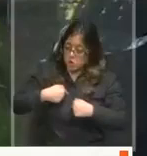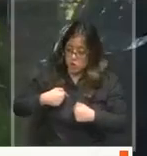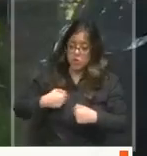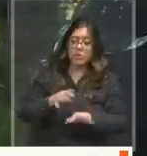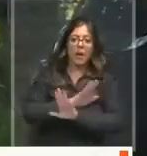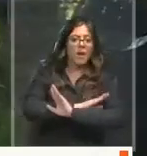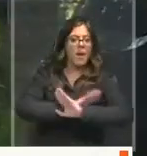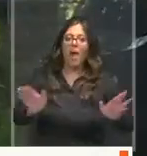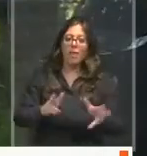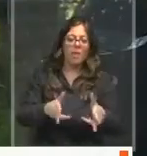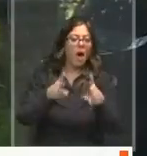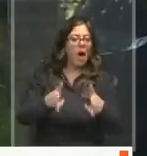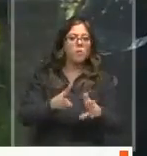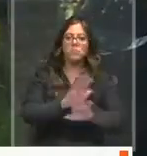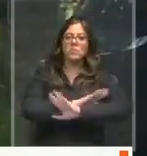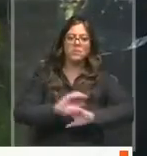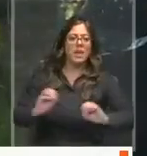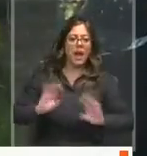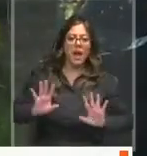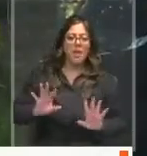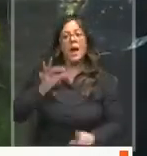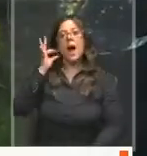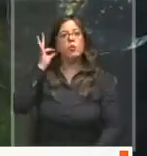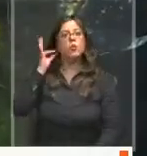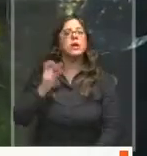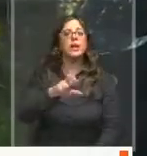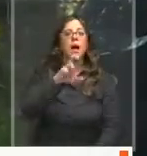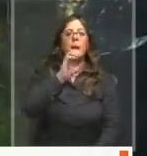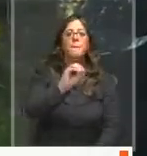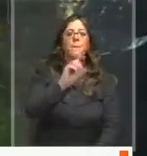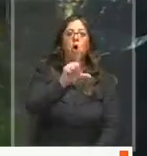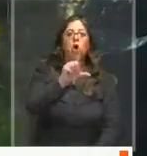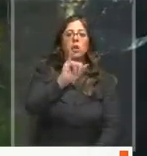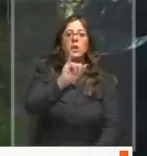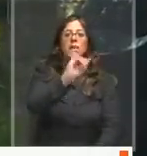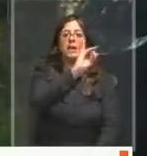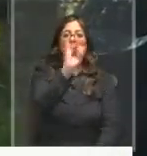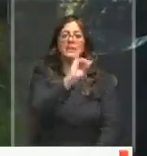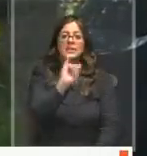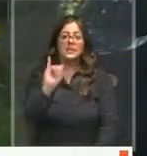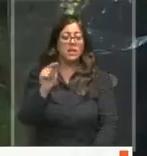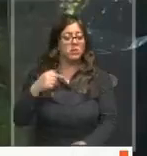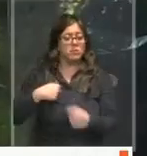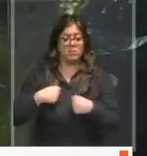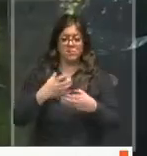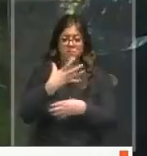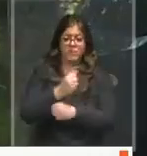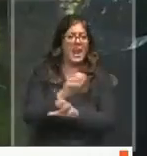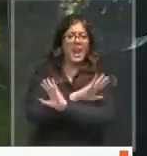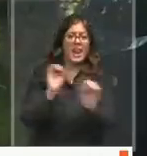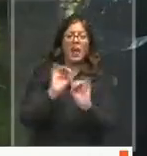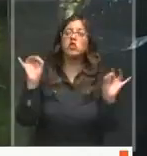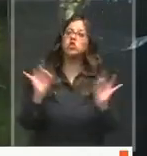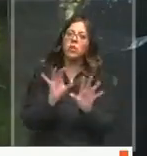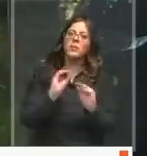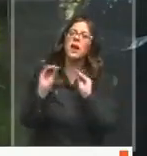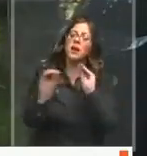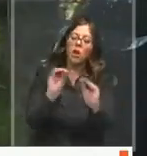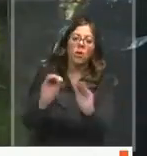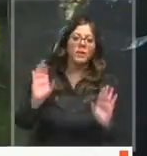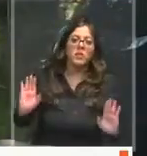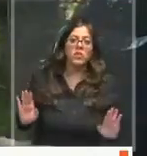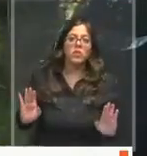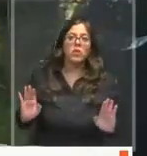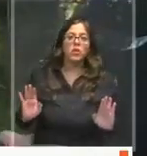ninguna amenaza de ningún tipo a la señorita policía no la he presionado a ninguna cosa solo le hice una recomendación que